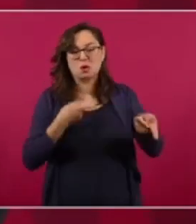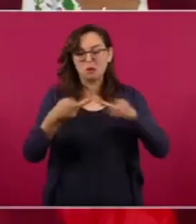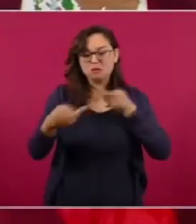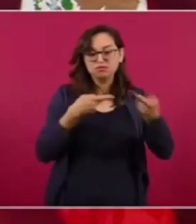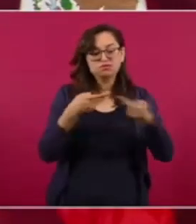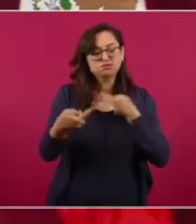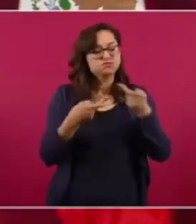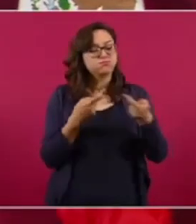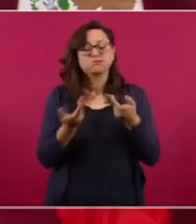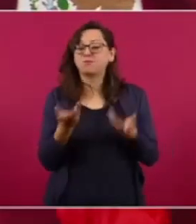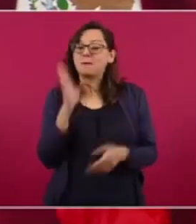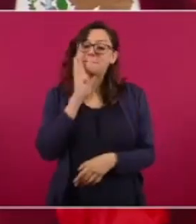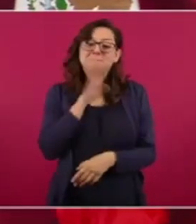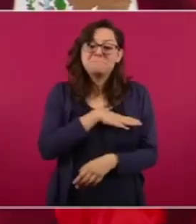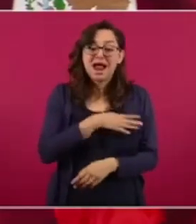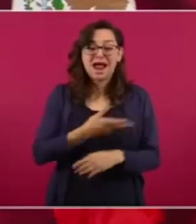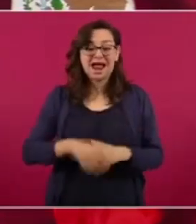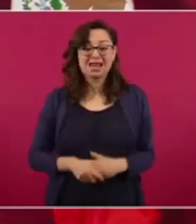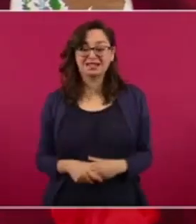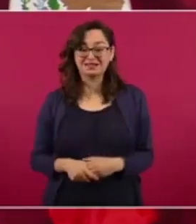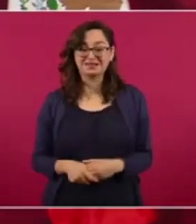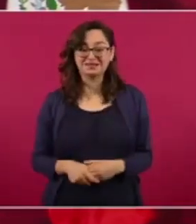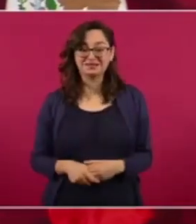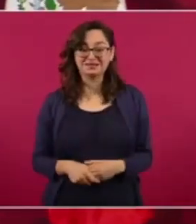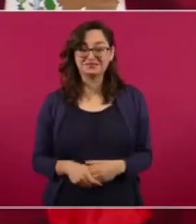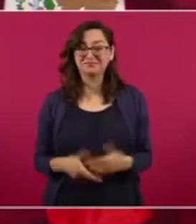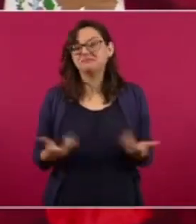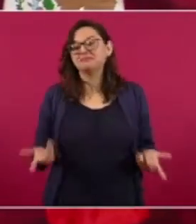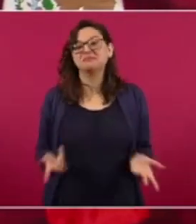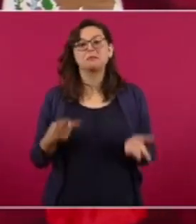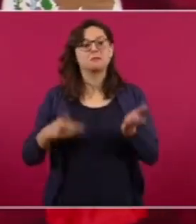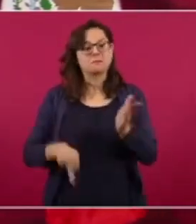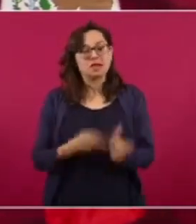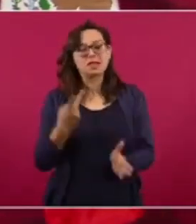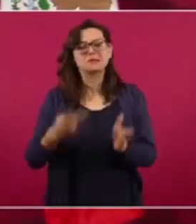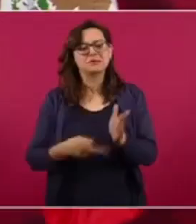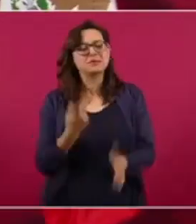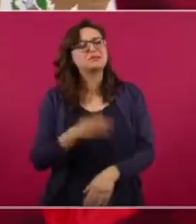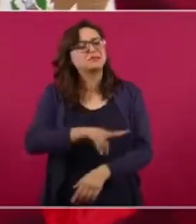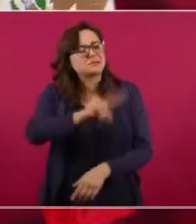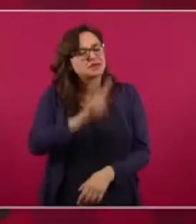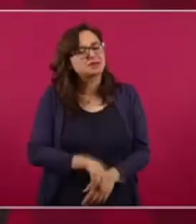Les afecta mucho, se los digo de manera